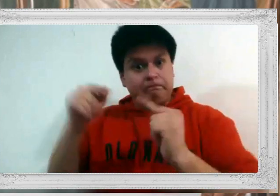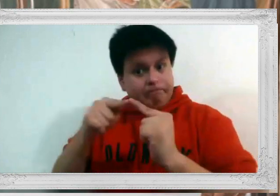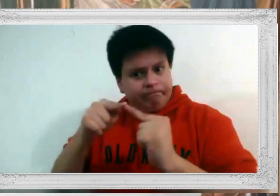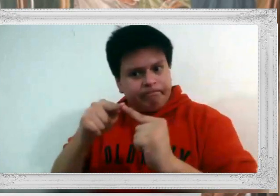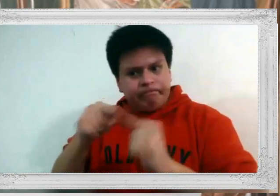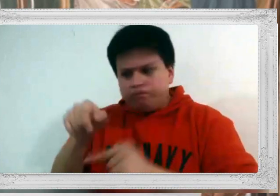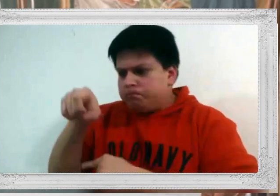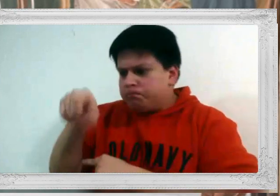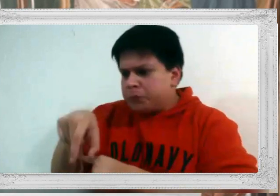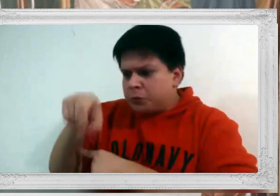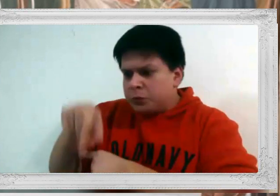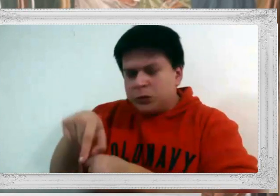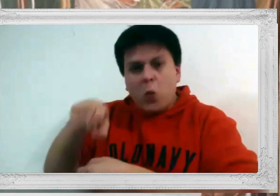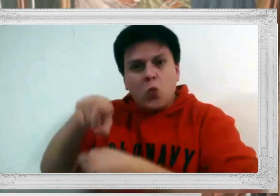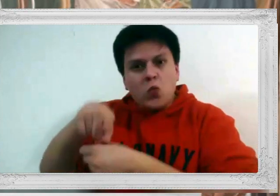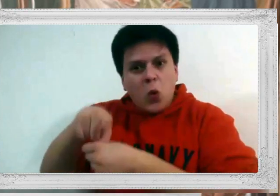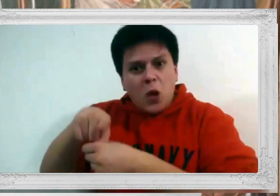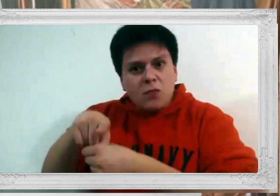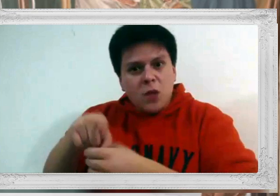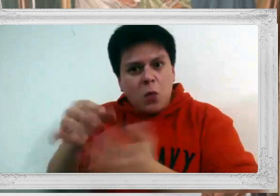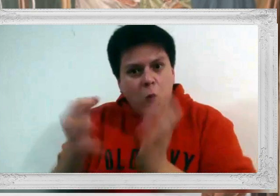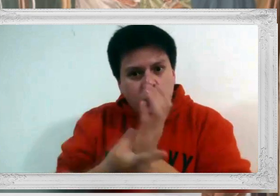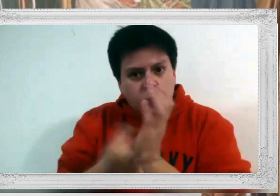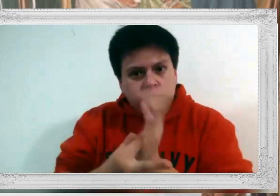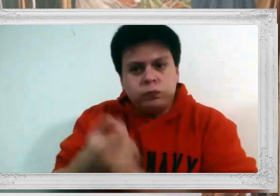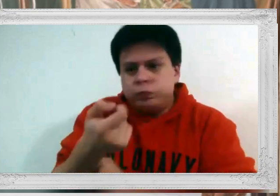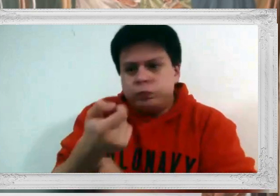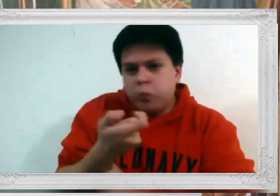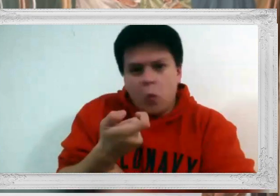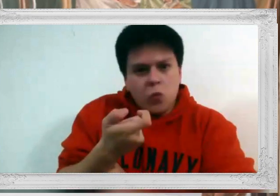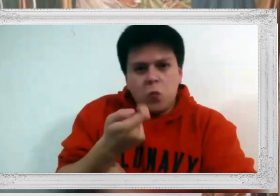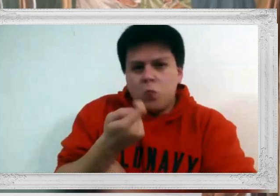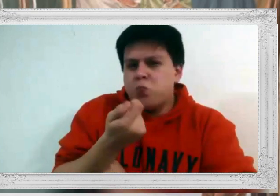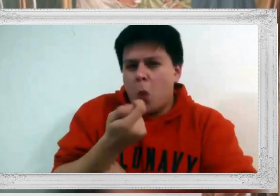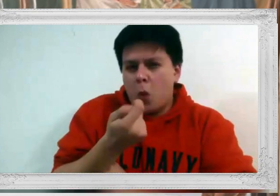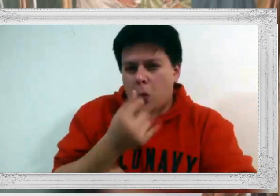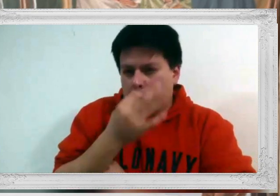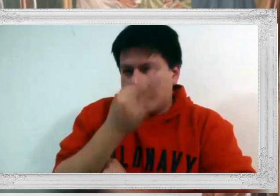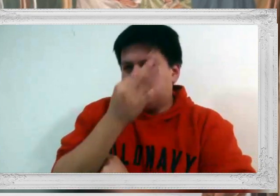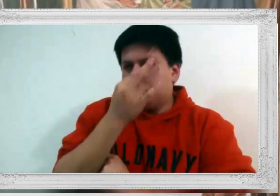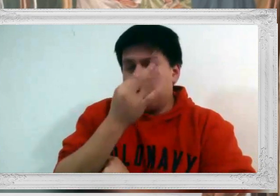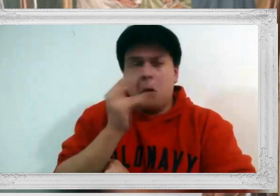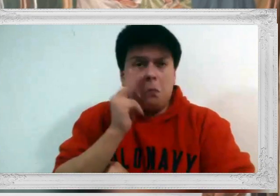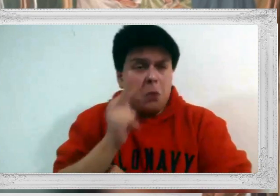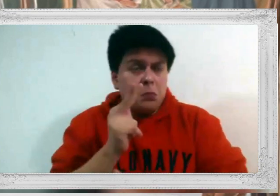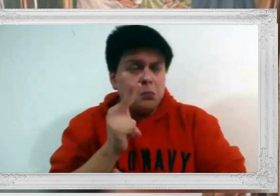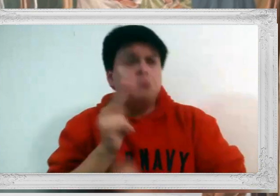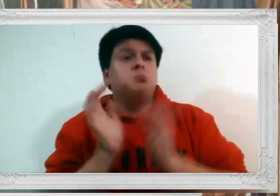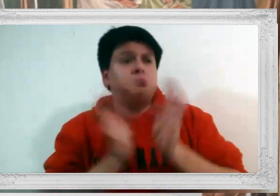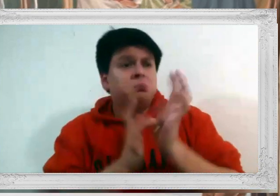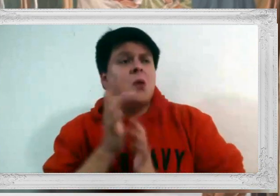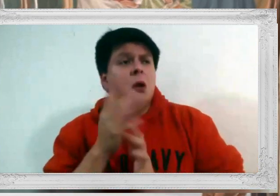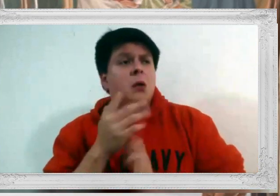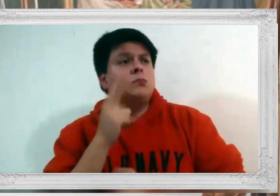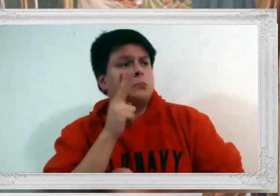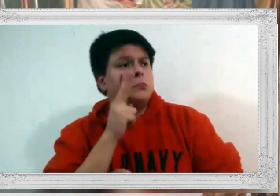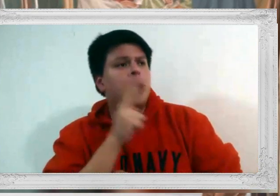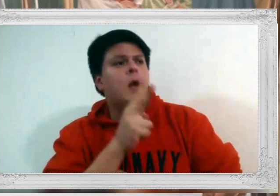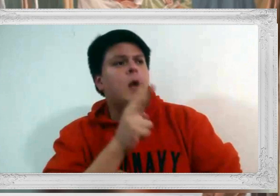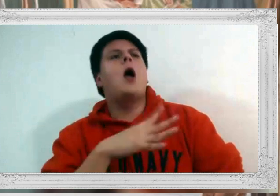quedan. Un gesto que, gracias a la mirada atenta de Jesús, se ha convertido en